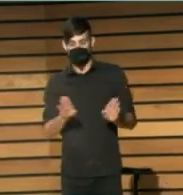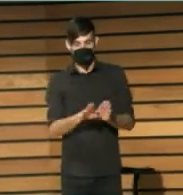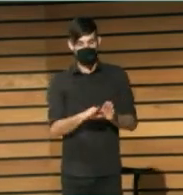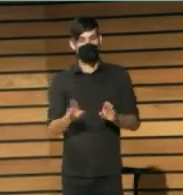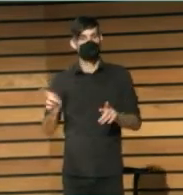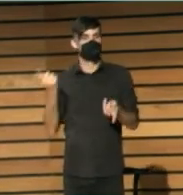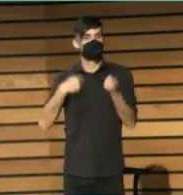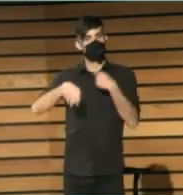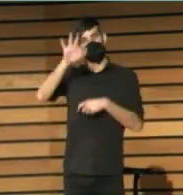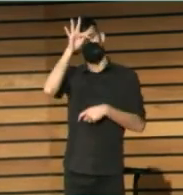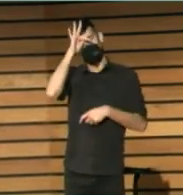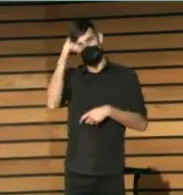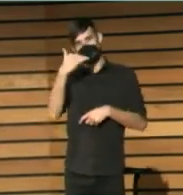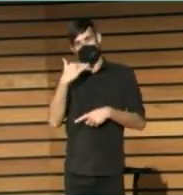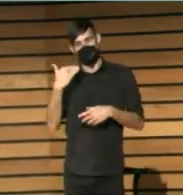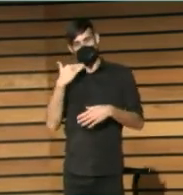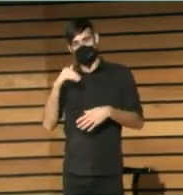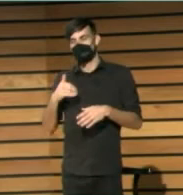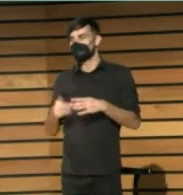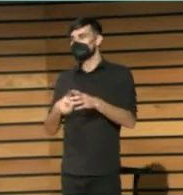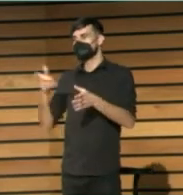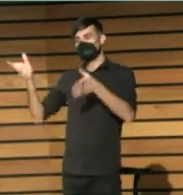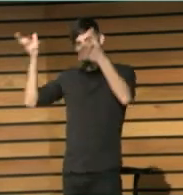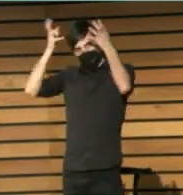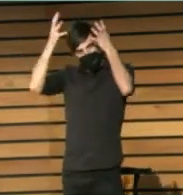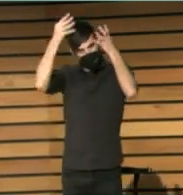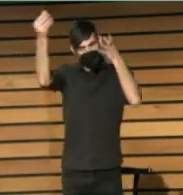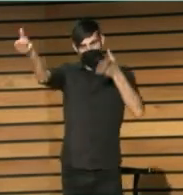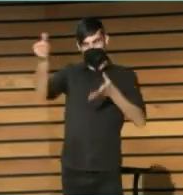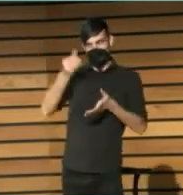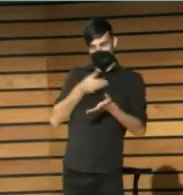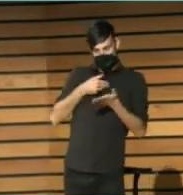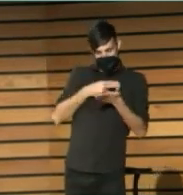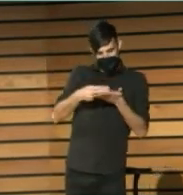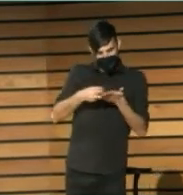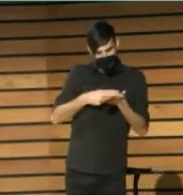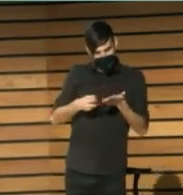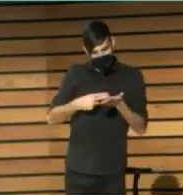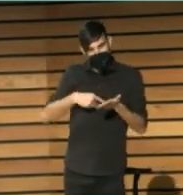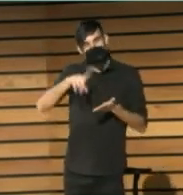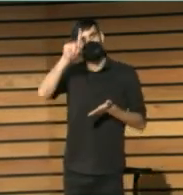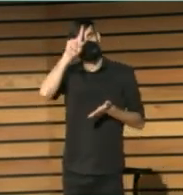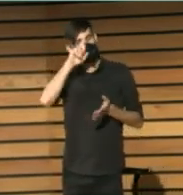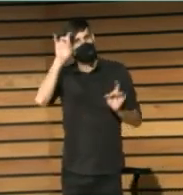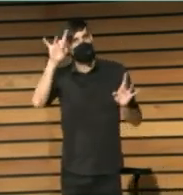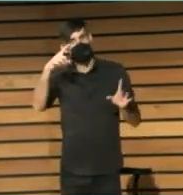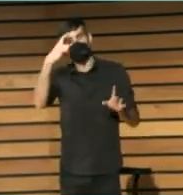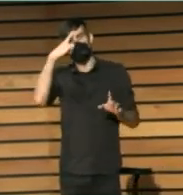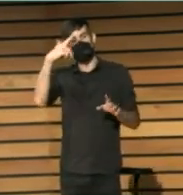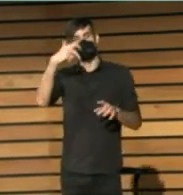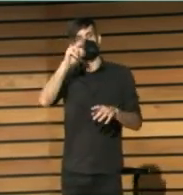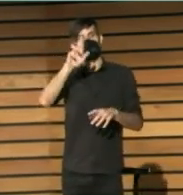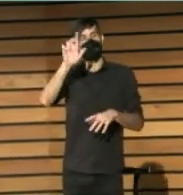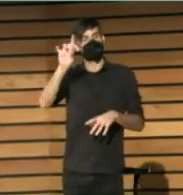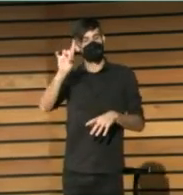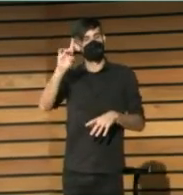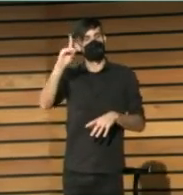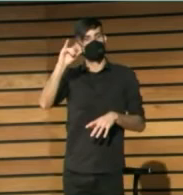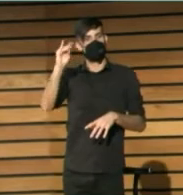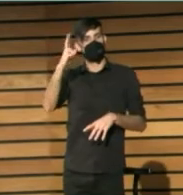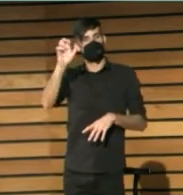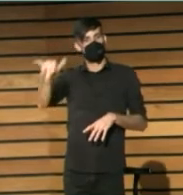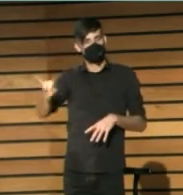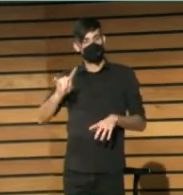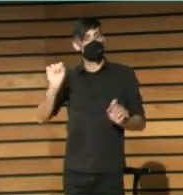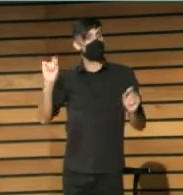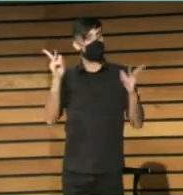Domingo el panadero, al que recuerdo igual que tengo presente a cualquier personaje de Charles Dickens, que por cierto fue uno de los